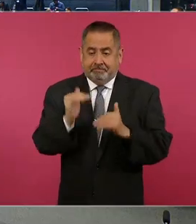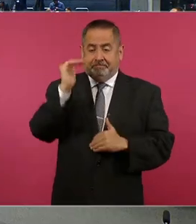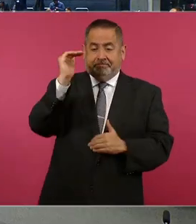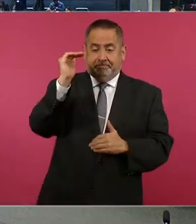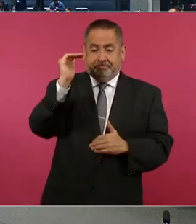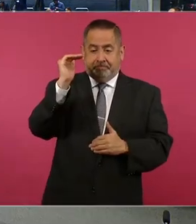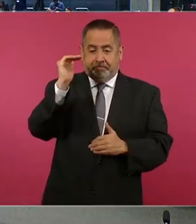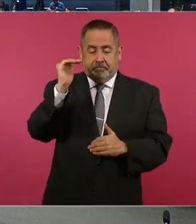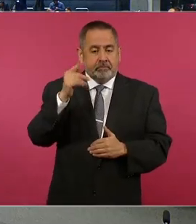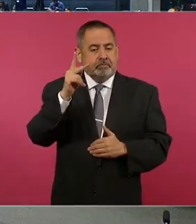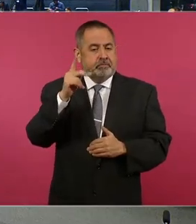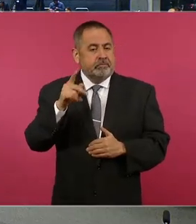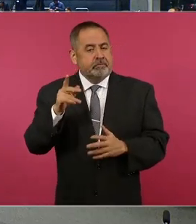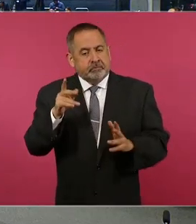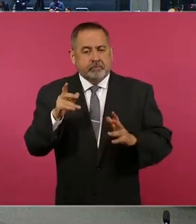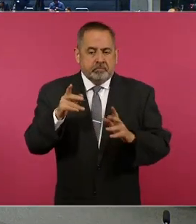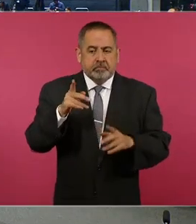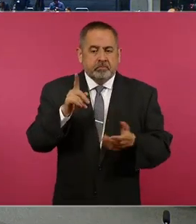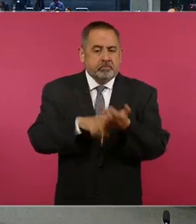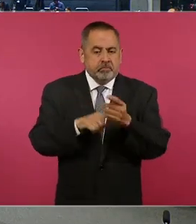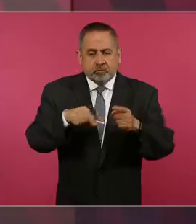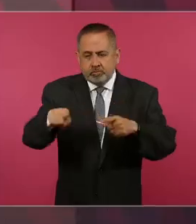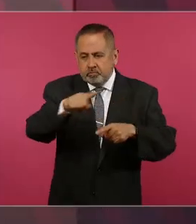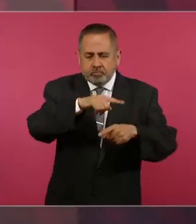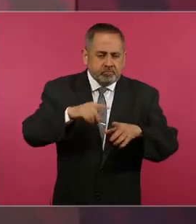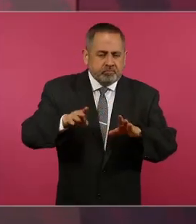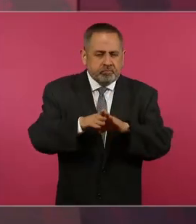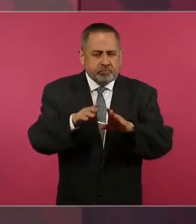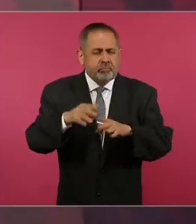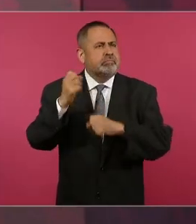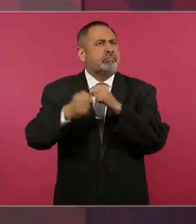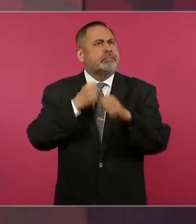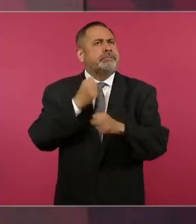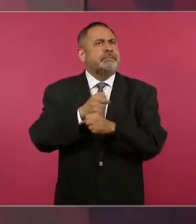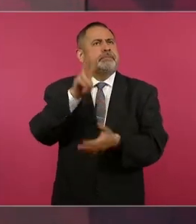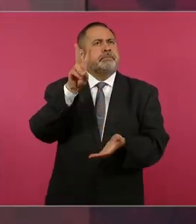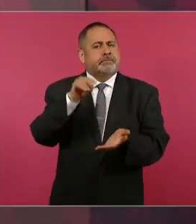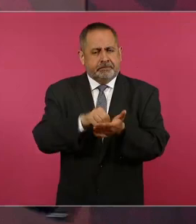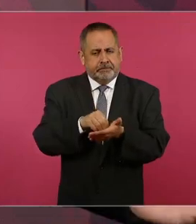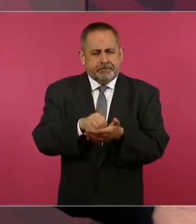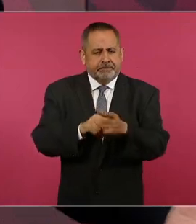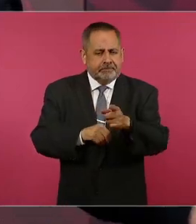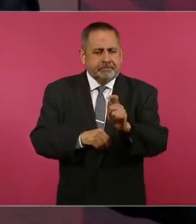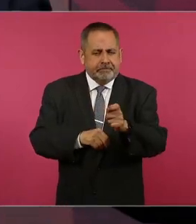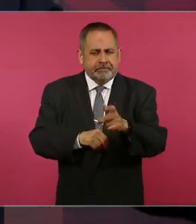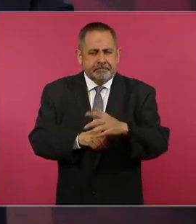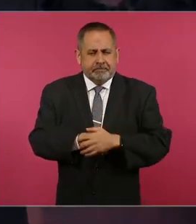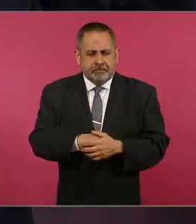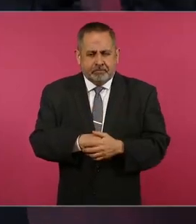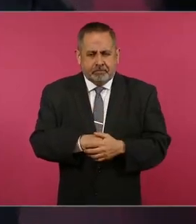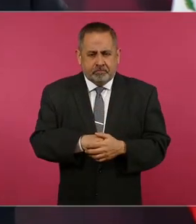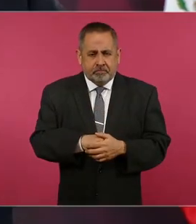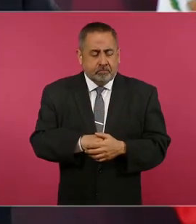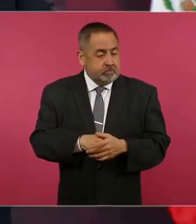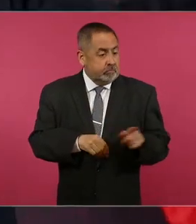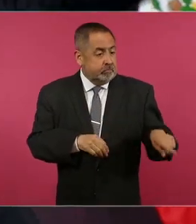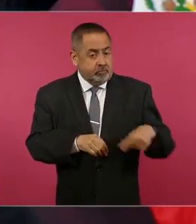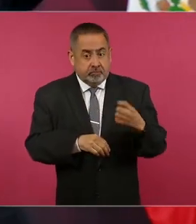había un movimiento en ese entonces en el 2000 muy fuerte